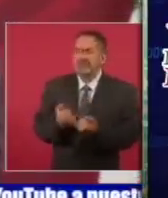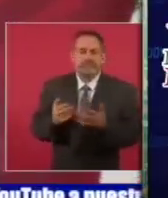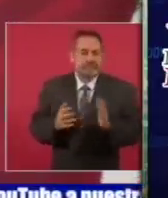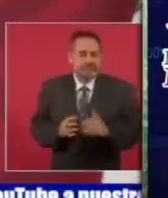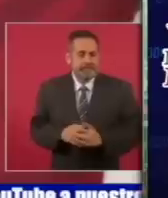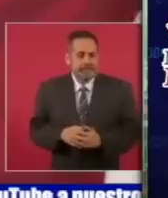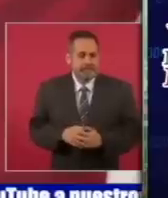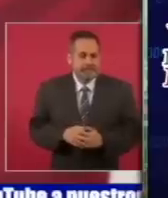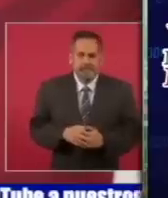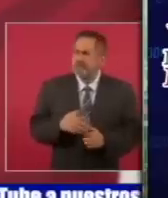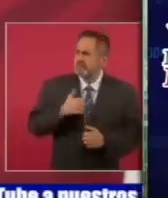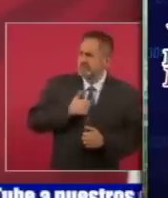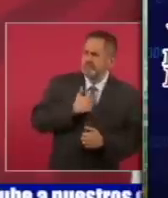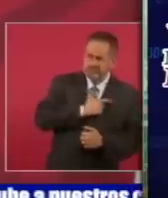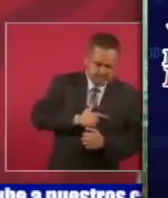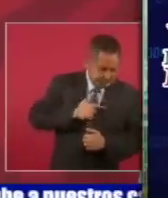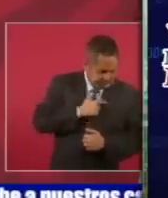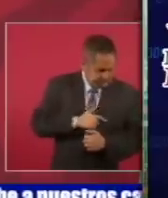porque nos gusta